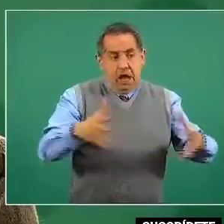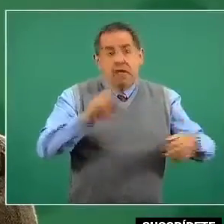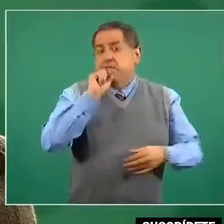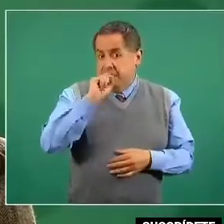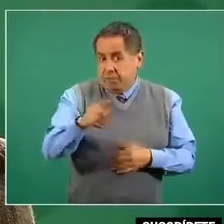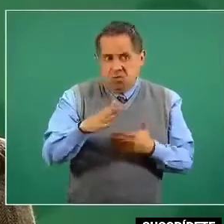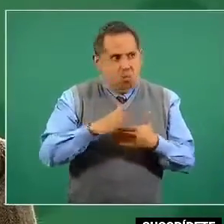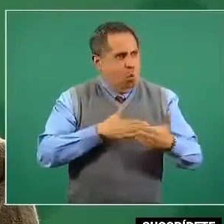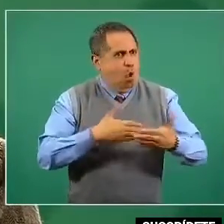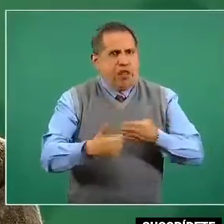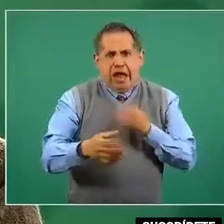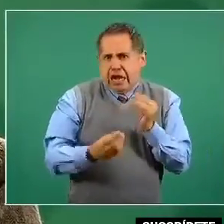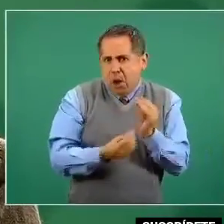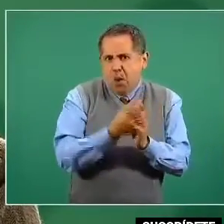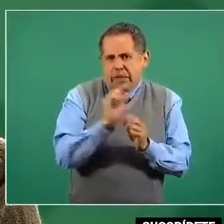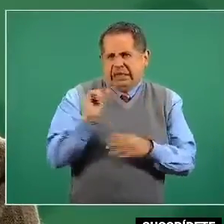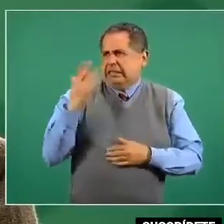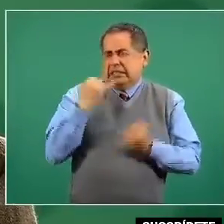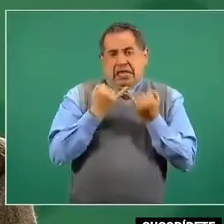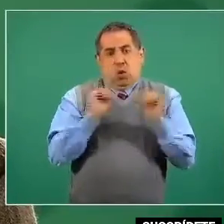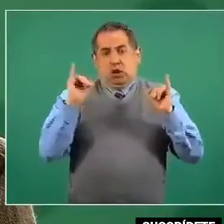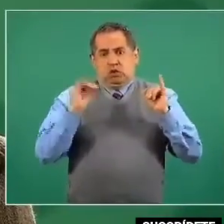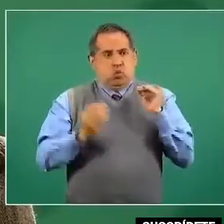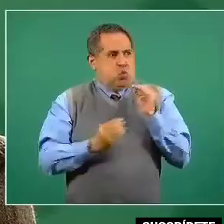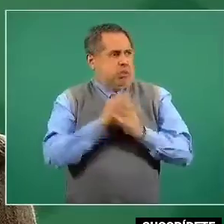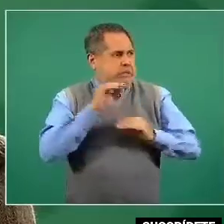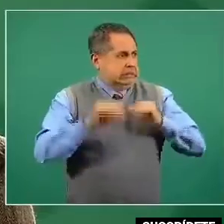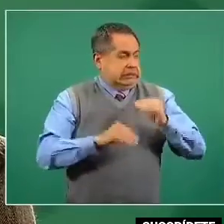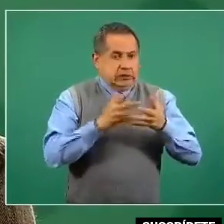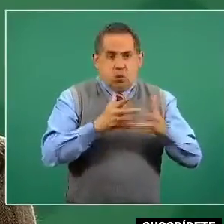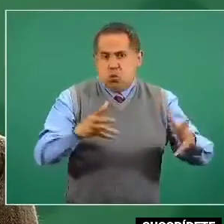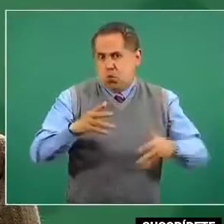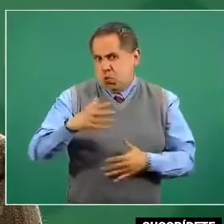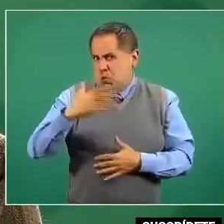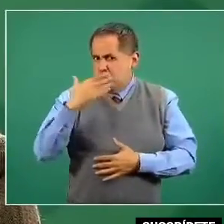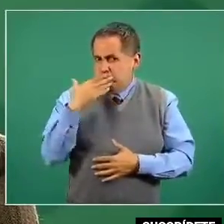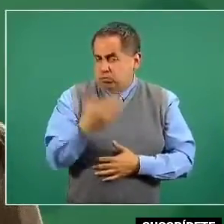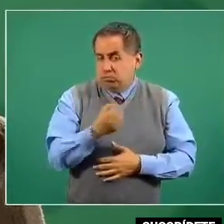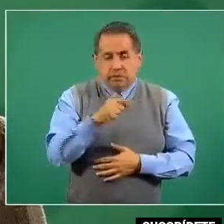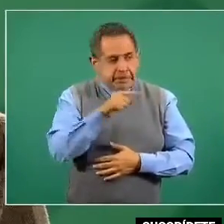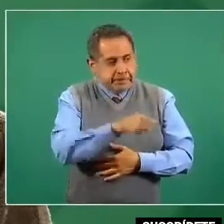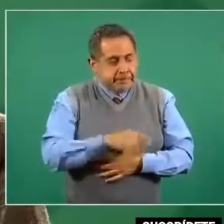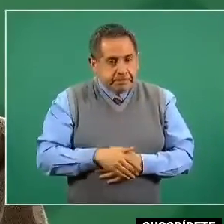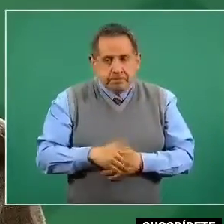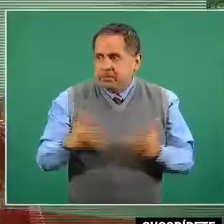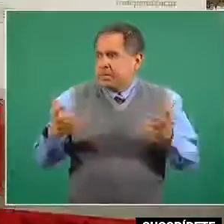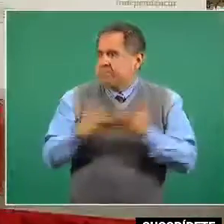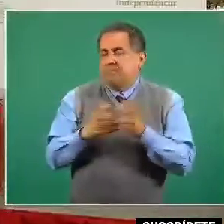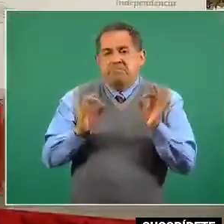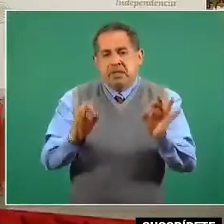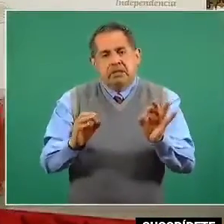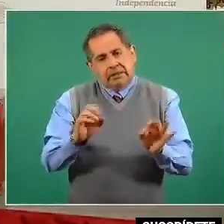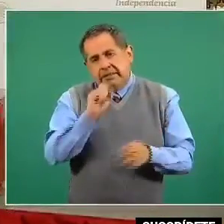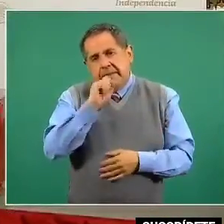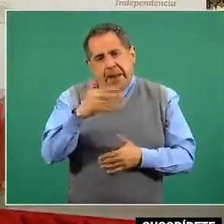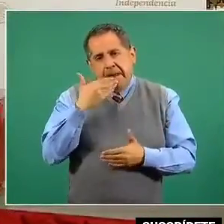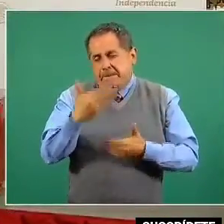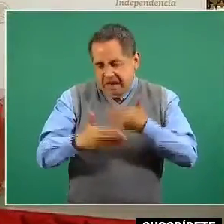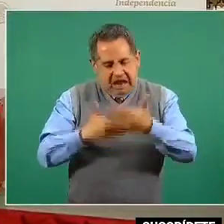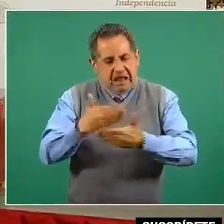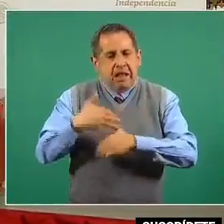una planta recientemente inaugurada, pero con grandes capacidades. Entonces vamos muy bien también en la producción